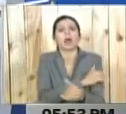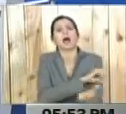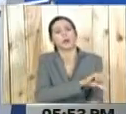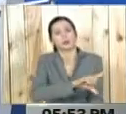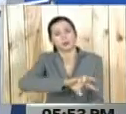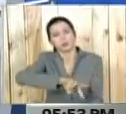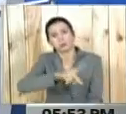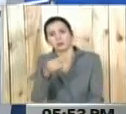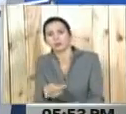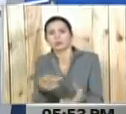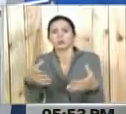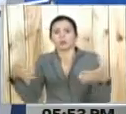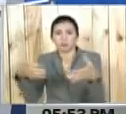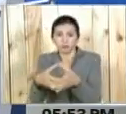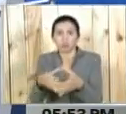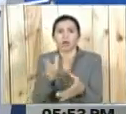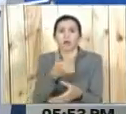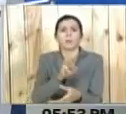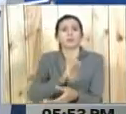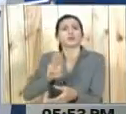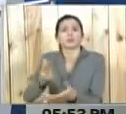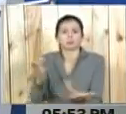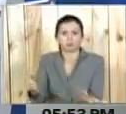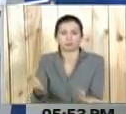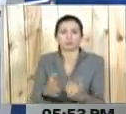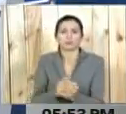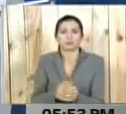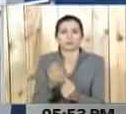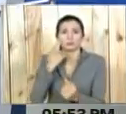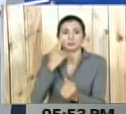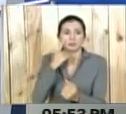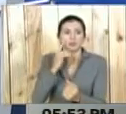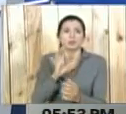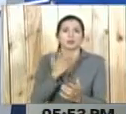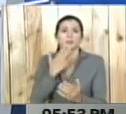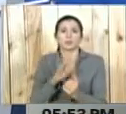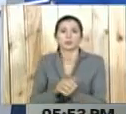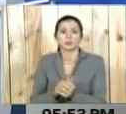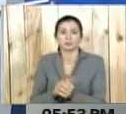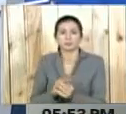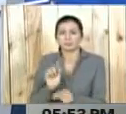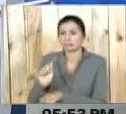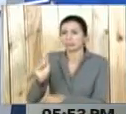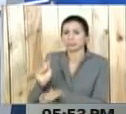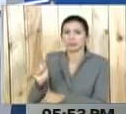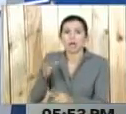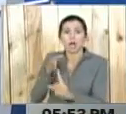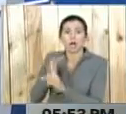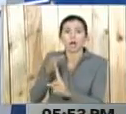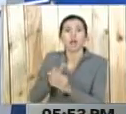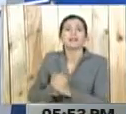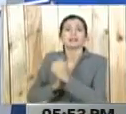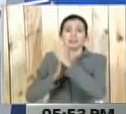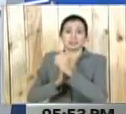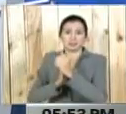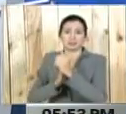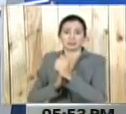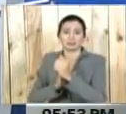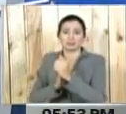atención ver cómo desde la propia derecha se ataca mucho a los actores que se reúnen con el presidente Maduro y cómo